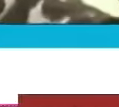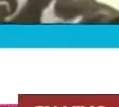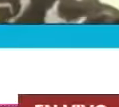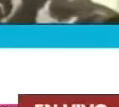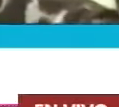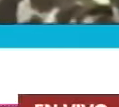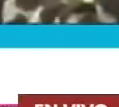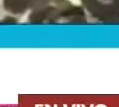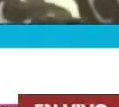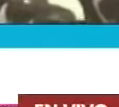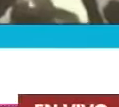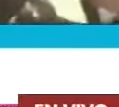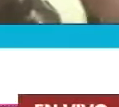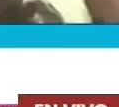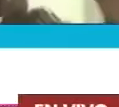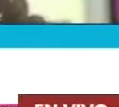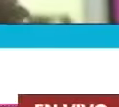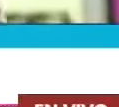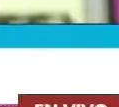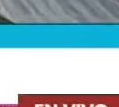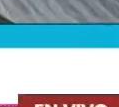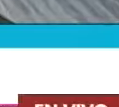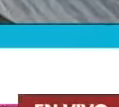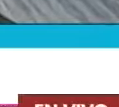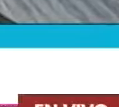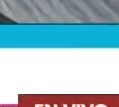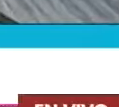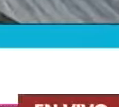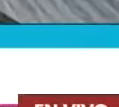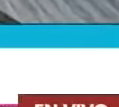pueblo de vuelta en revolución.